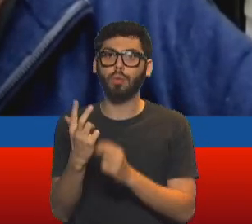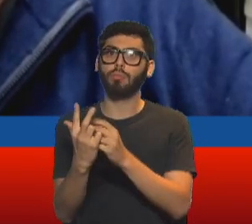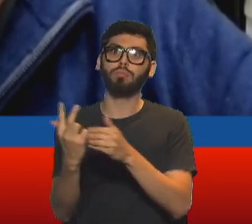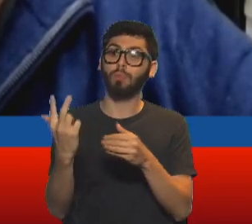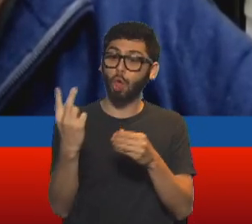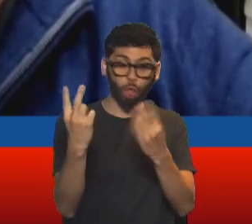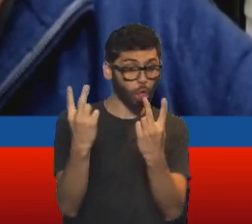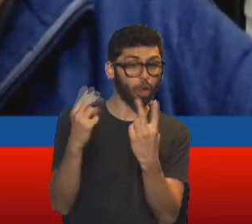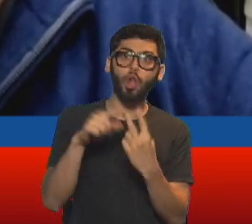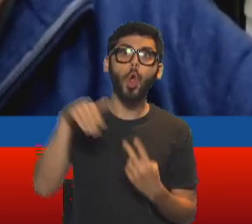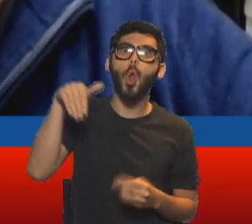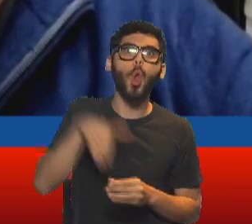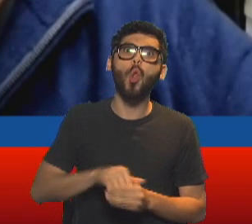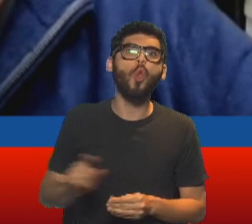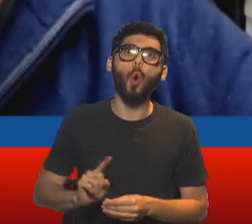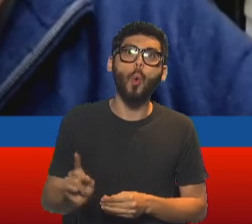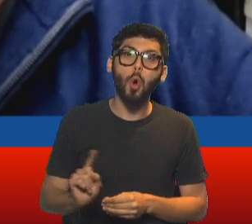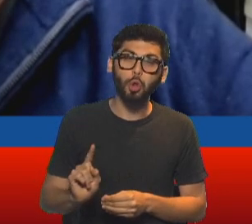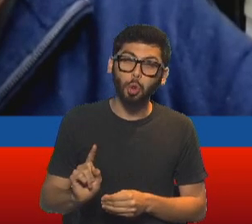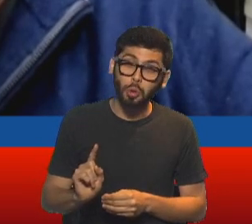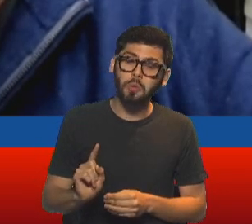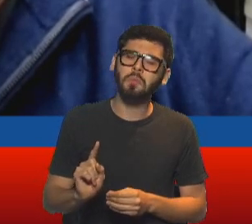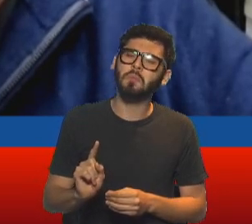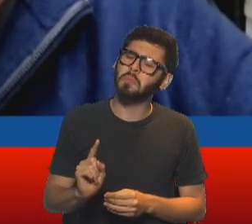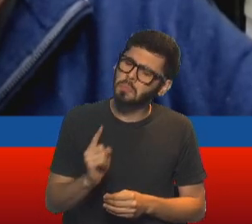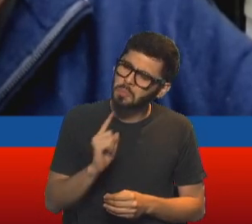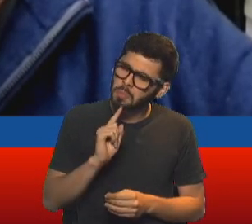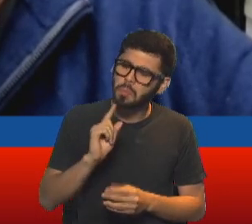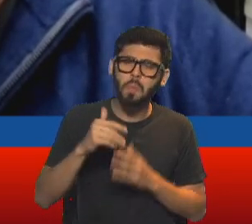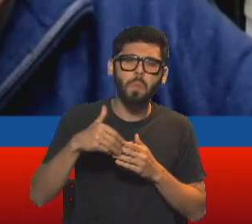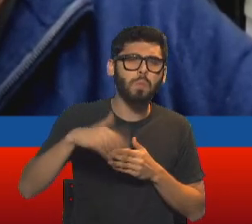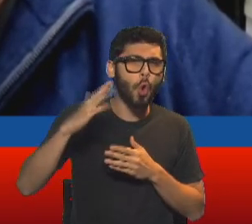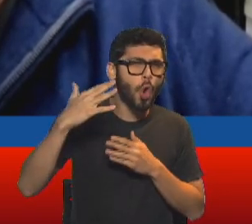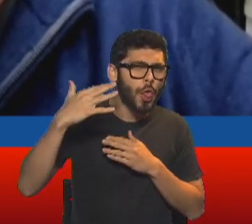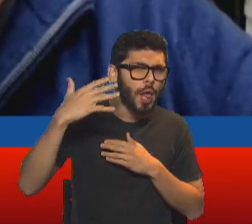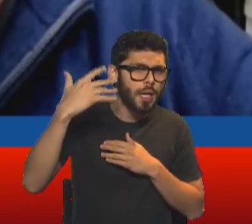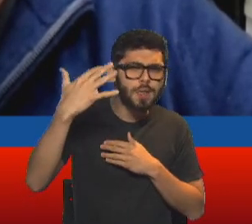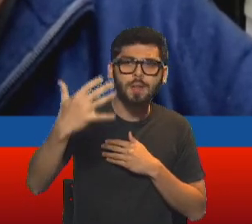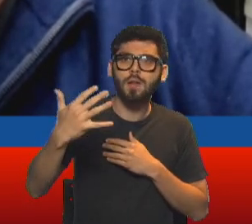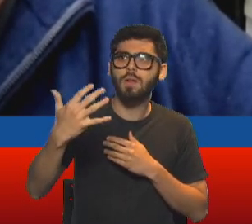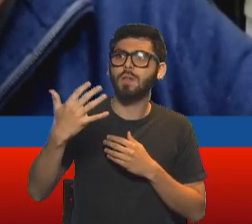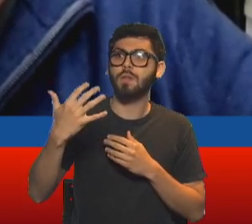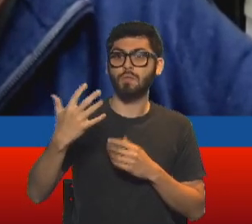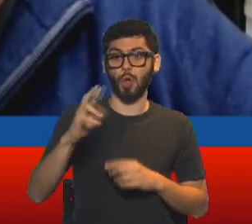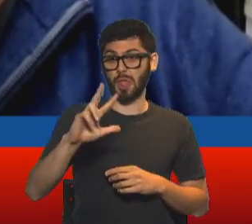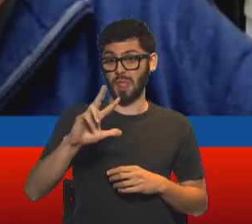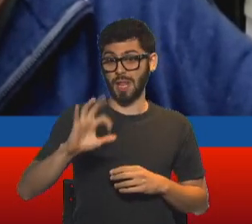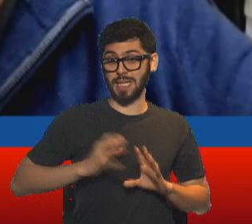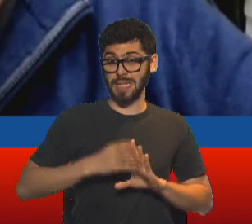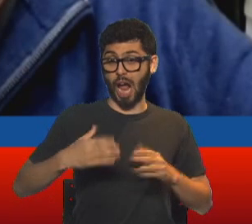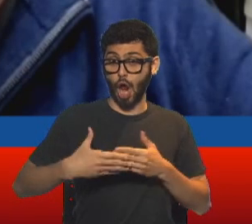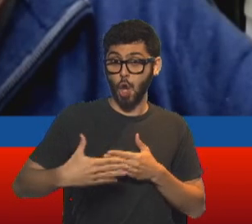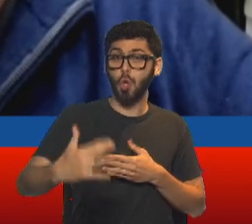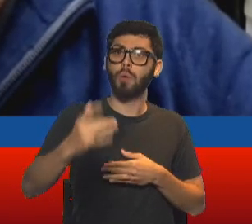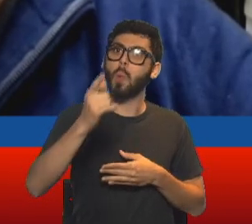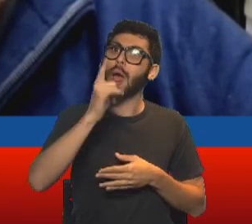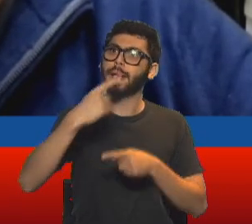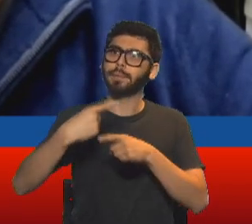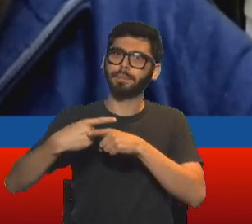tuvo Rosenkrantz en estos 3 años, me parece que el acto de designación está dentro de